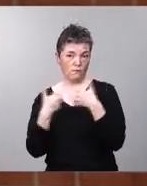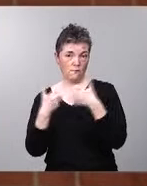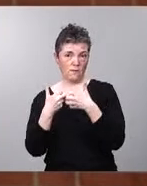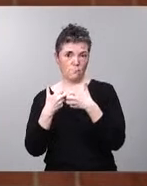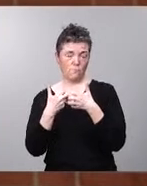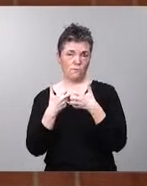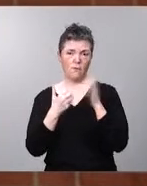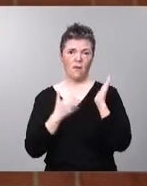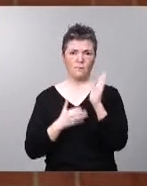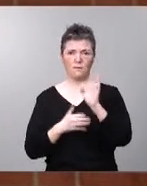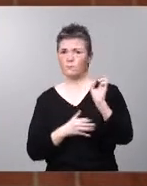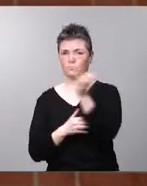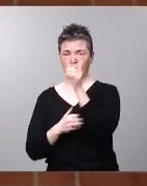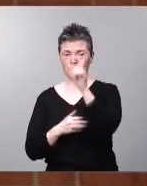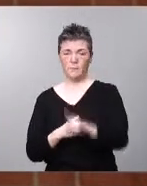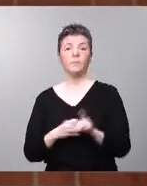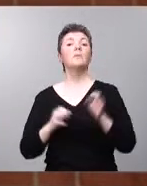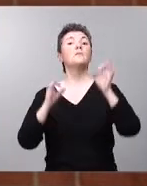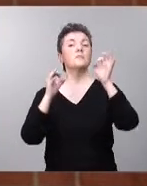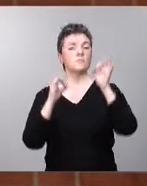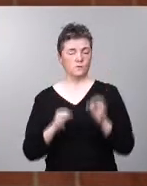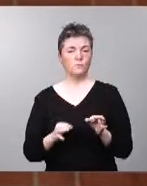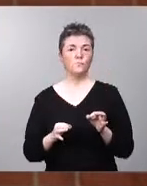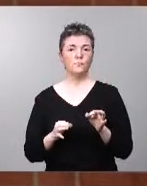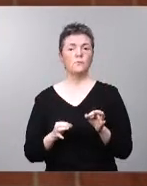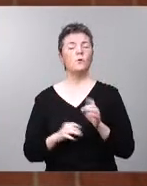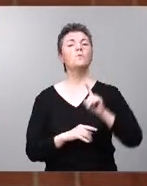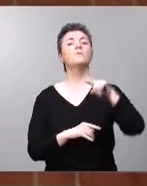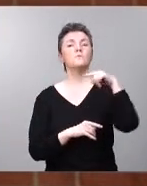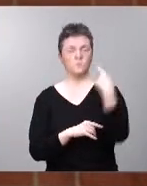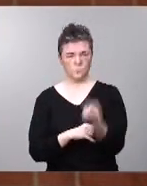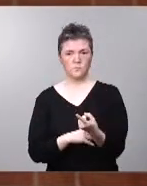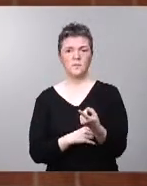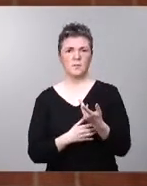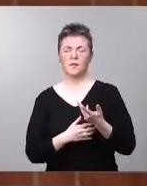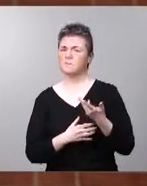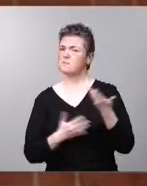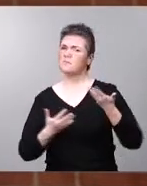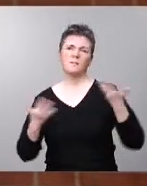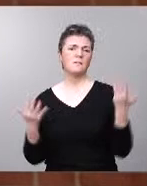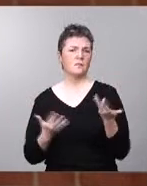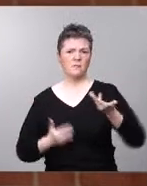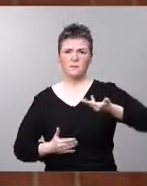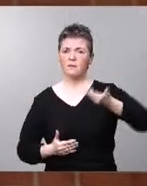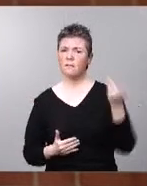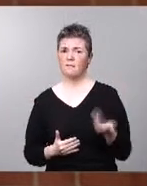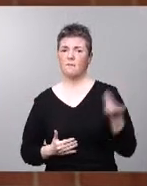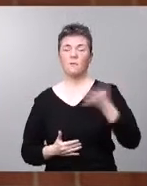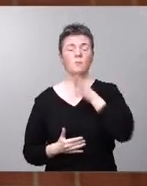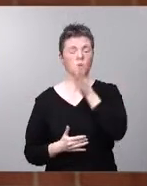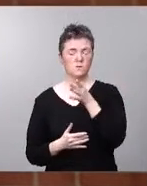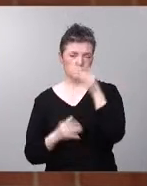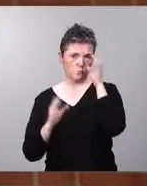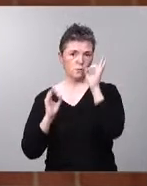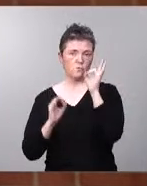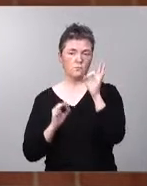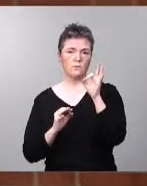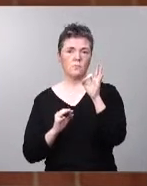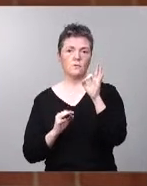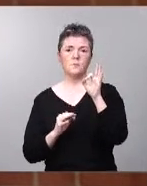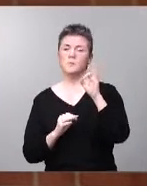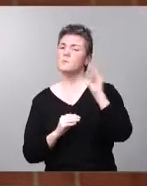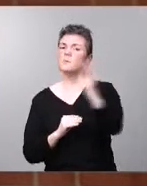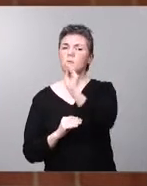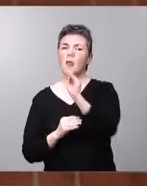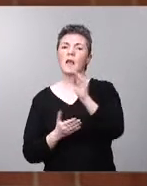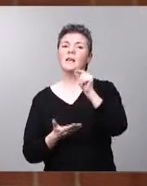seguro que va a tener consecuencias de gran alcance y por eso se entiende el llamamiento nítido del secretario general de